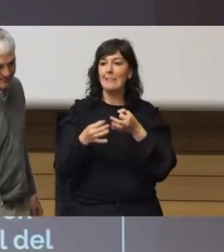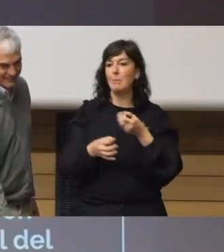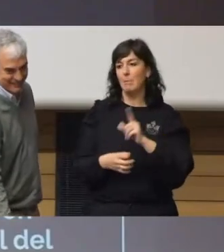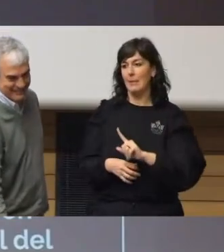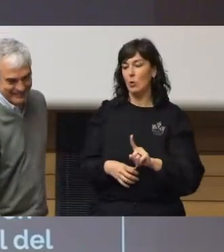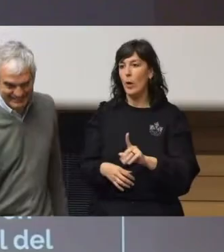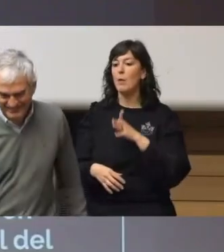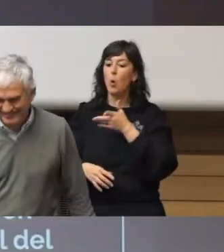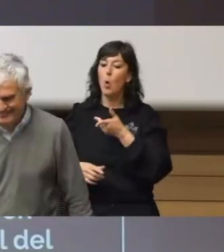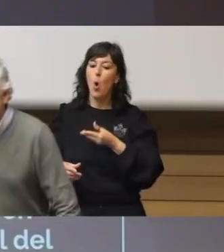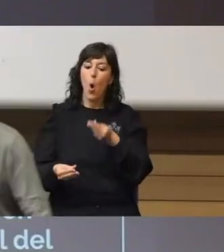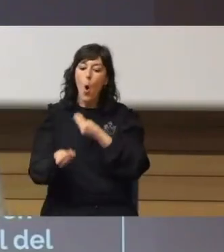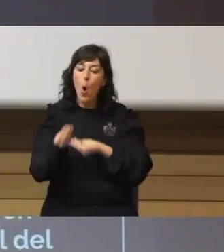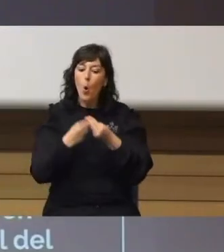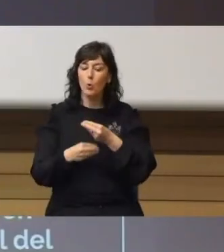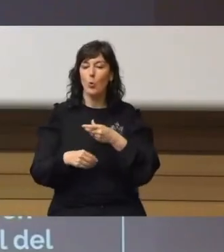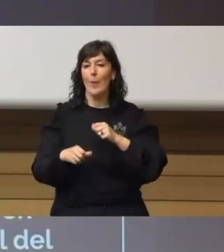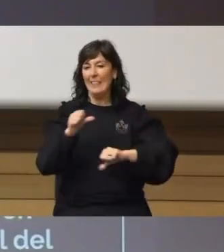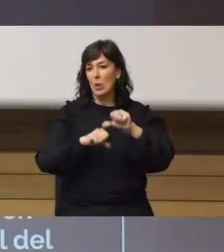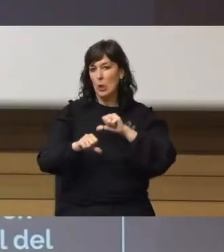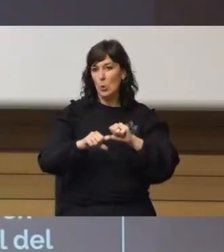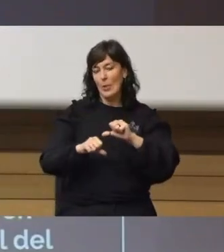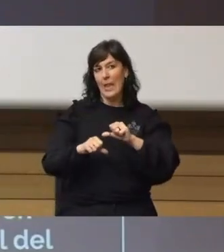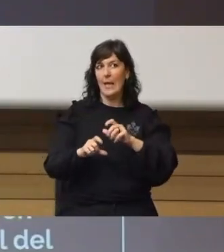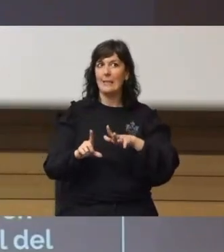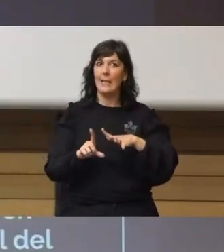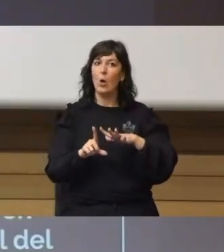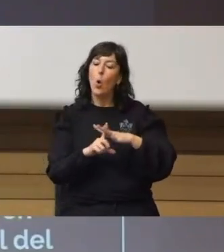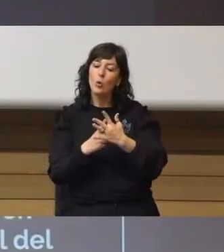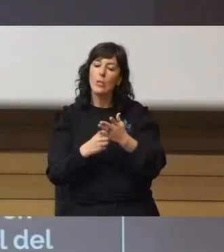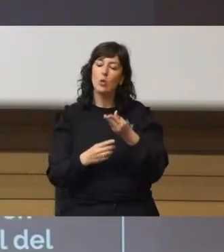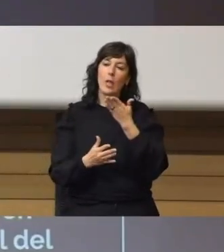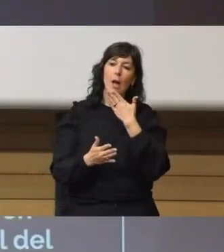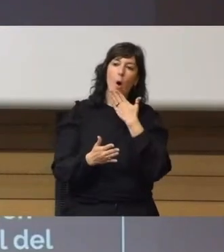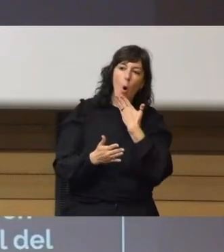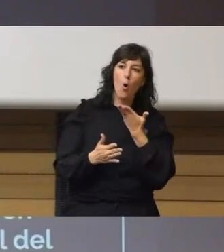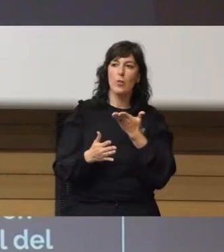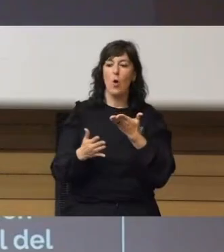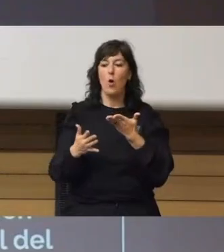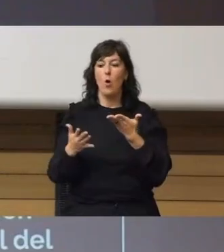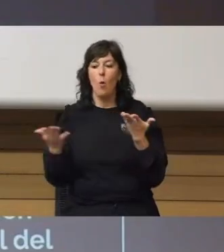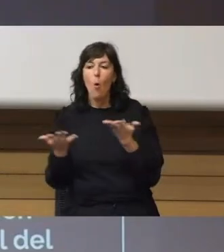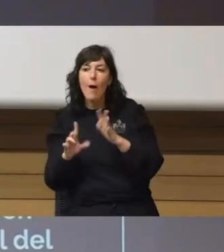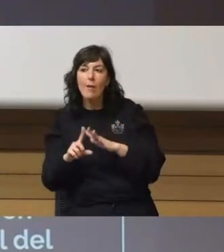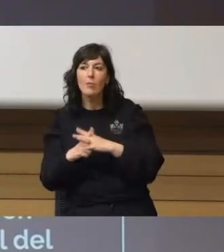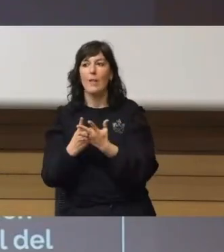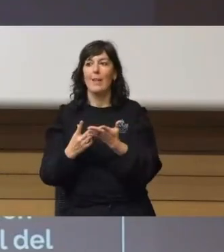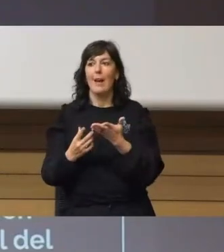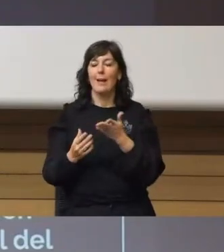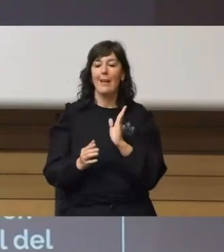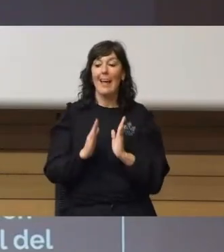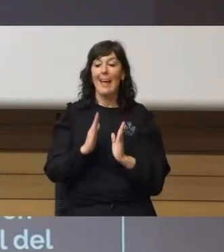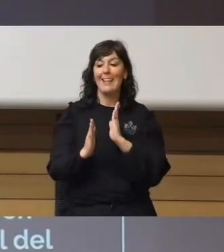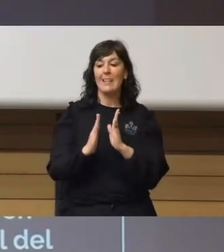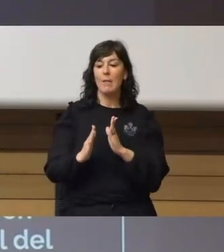en contextos de ocio con situaciones de urgencia y la intervención de profesionales en tiempo real. Para ello tenemos